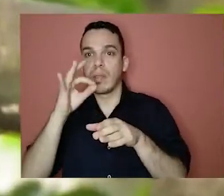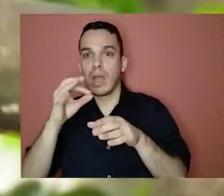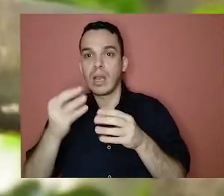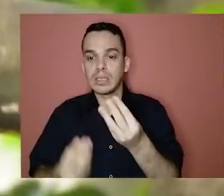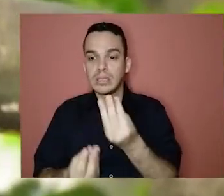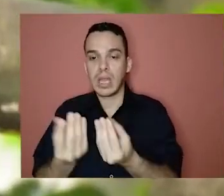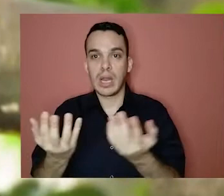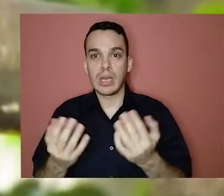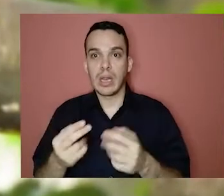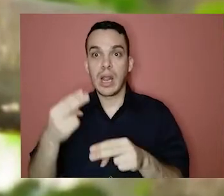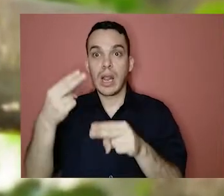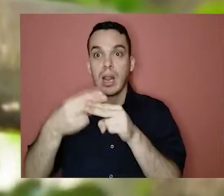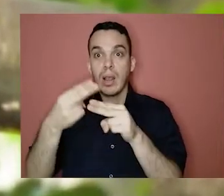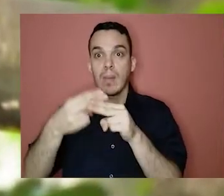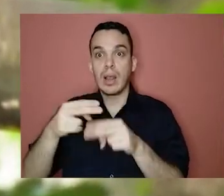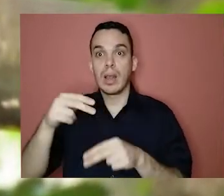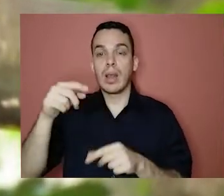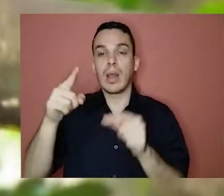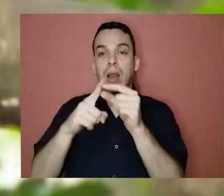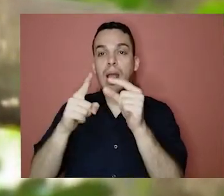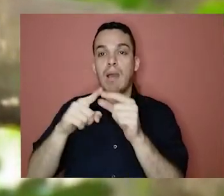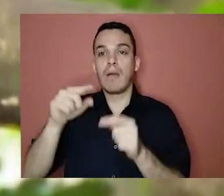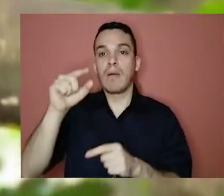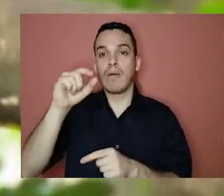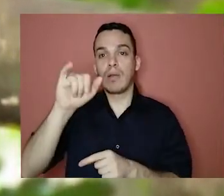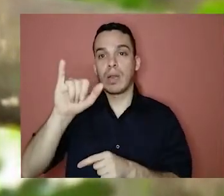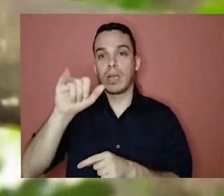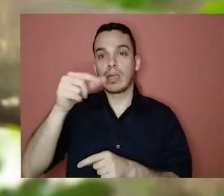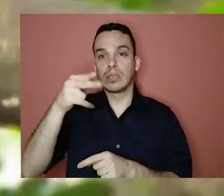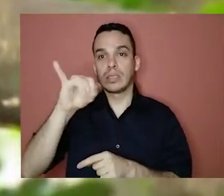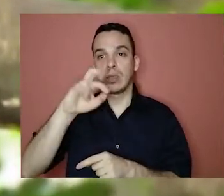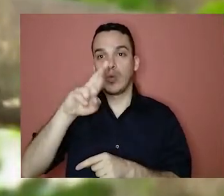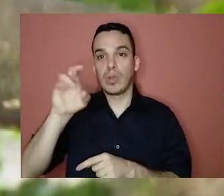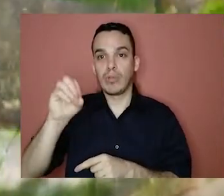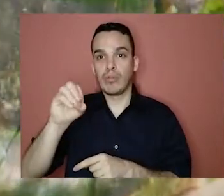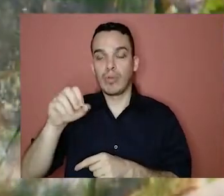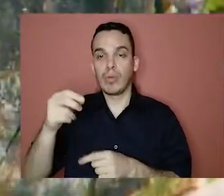rurales y urbanas, en sitios de cultivo, cafetales y jardines.